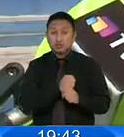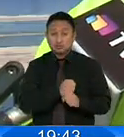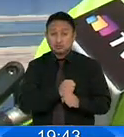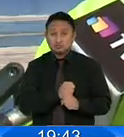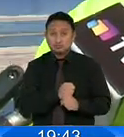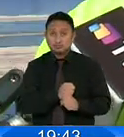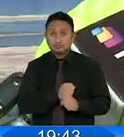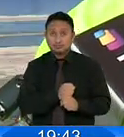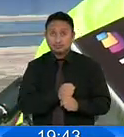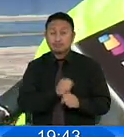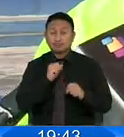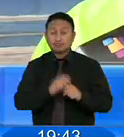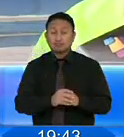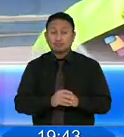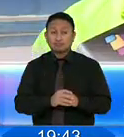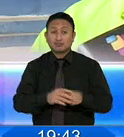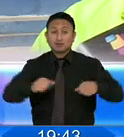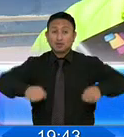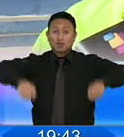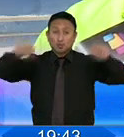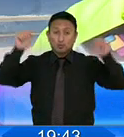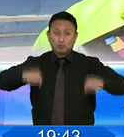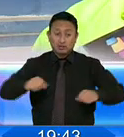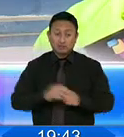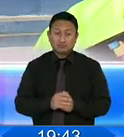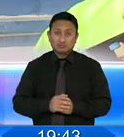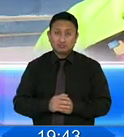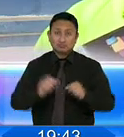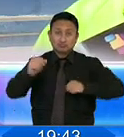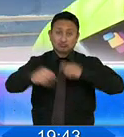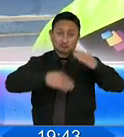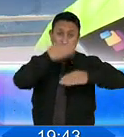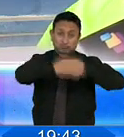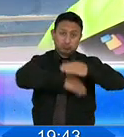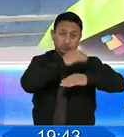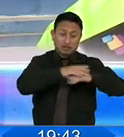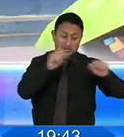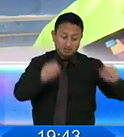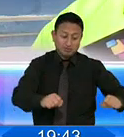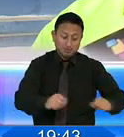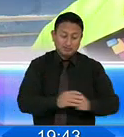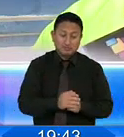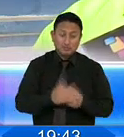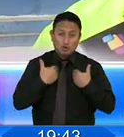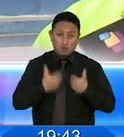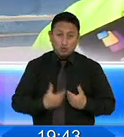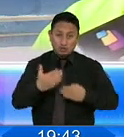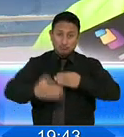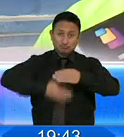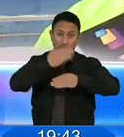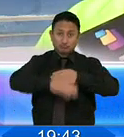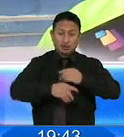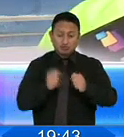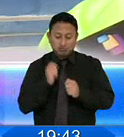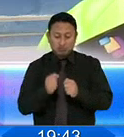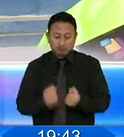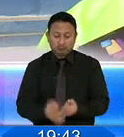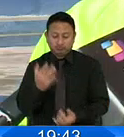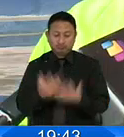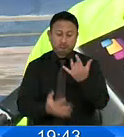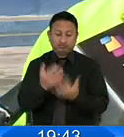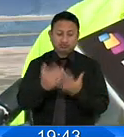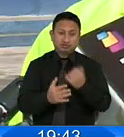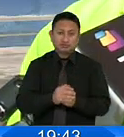una manta, se podría decir, de fibra de vidrio, con la cual envolvieron al cadáver, y por eso el grado